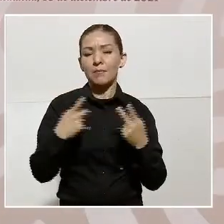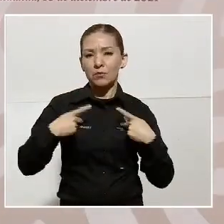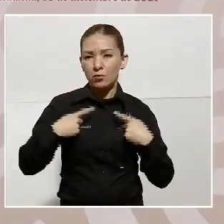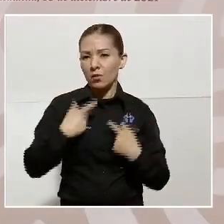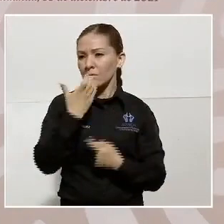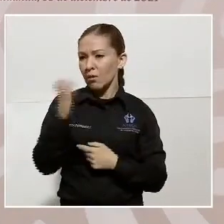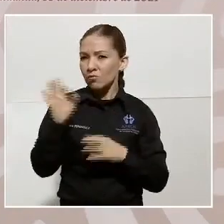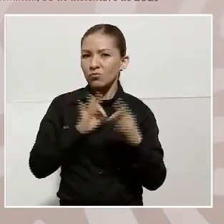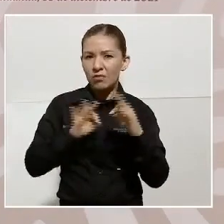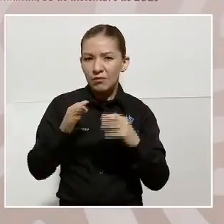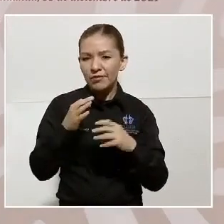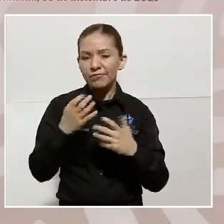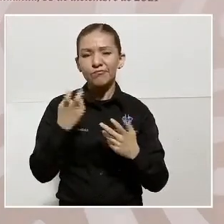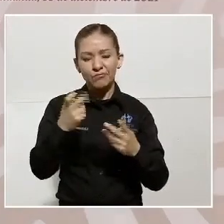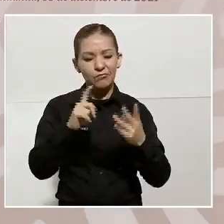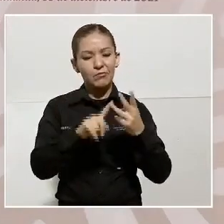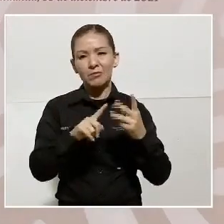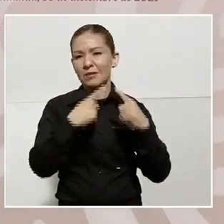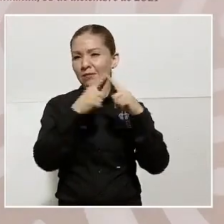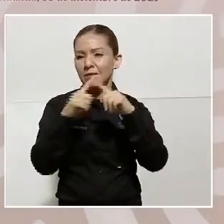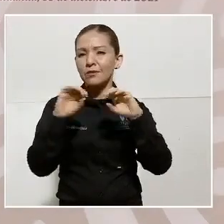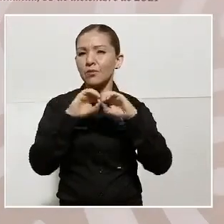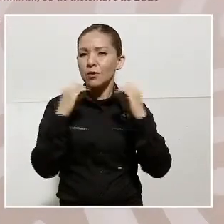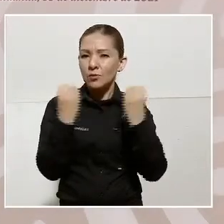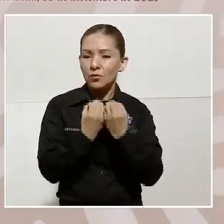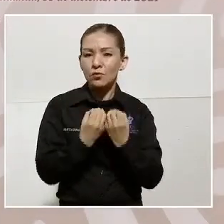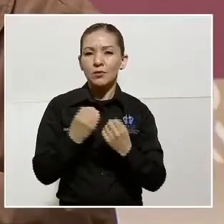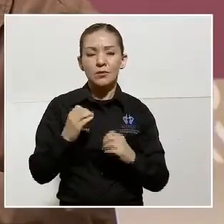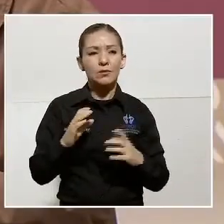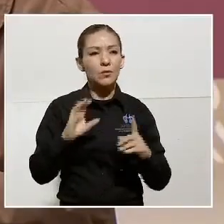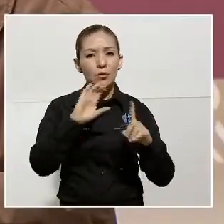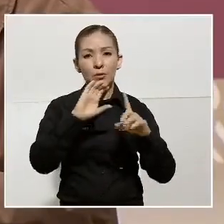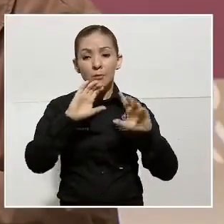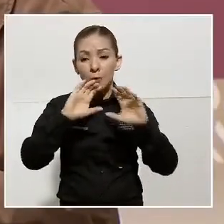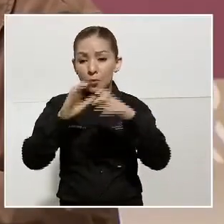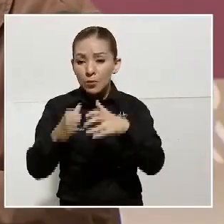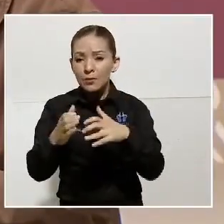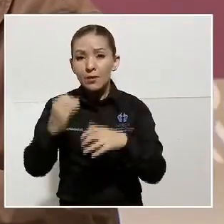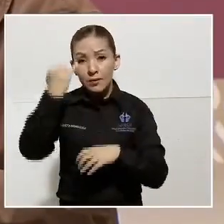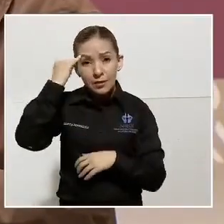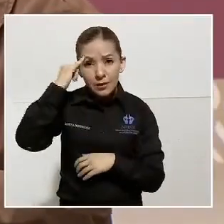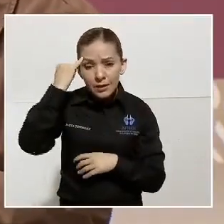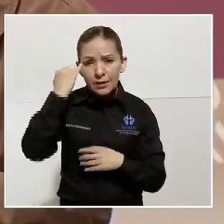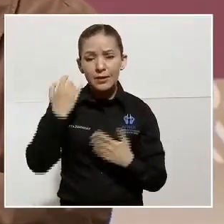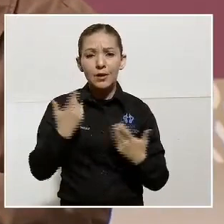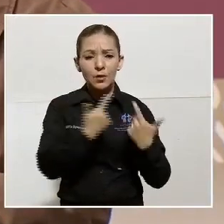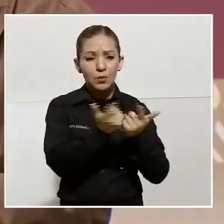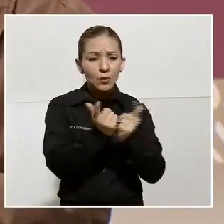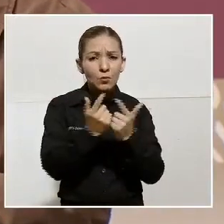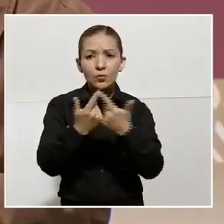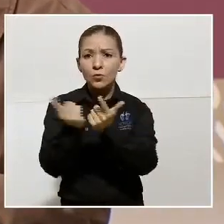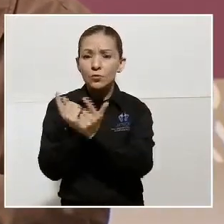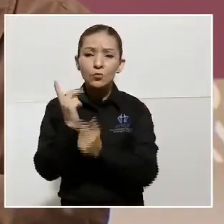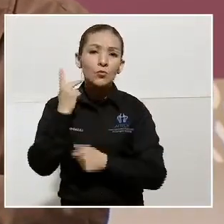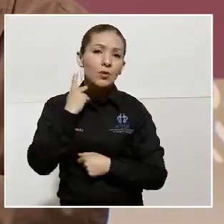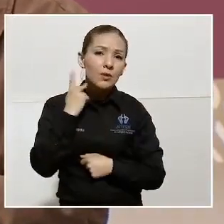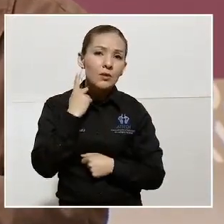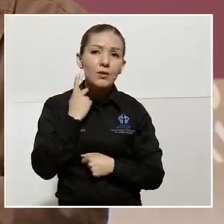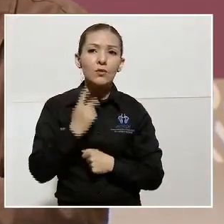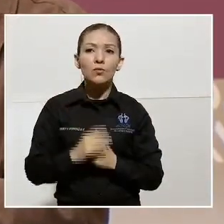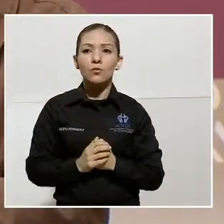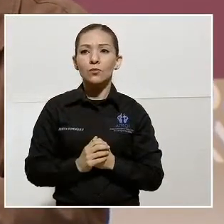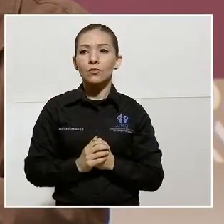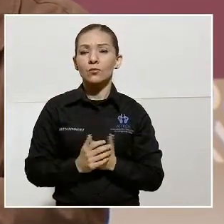campesinos, organizaciones populares, comunidades indígenas, partidos políticos, la mayoría de